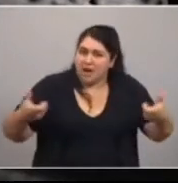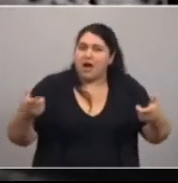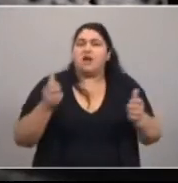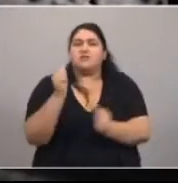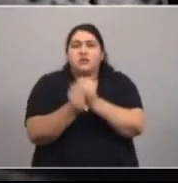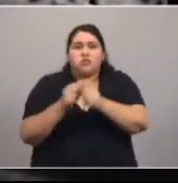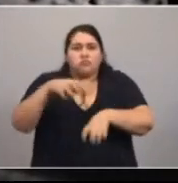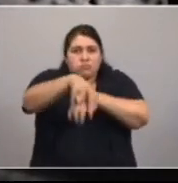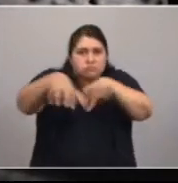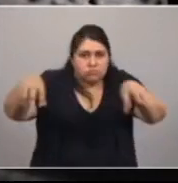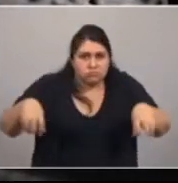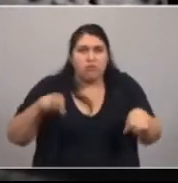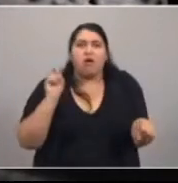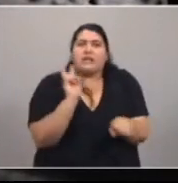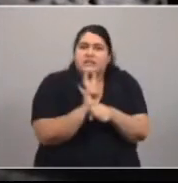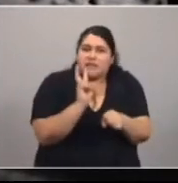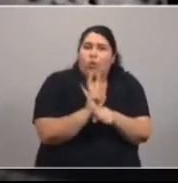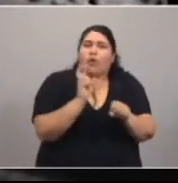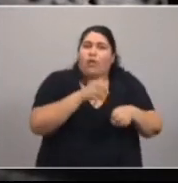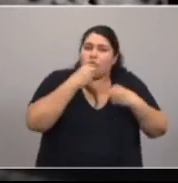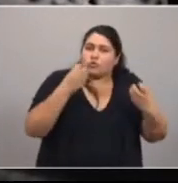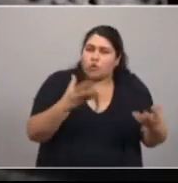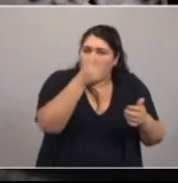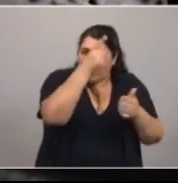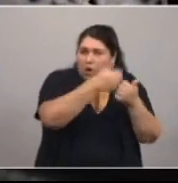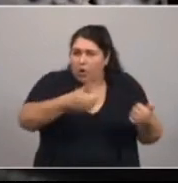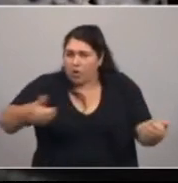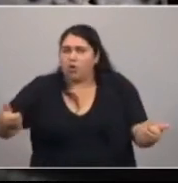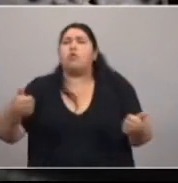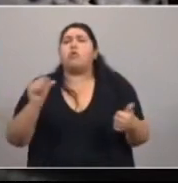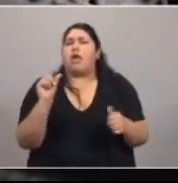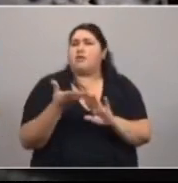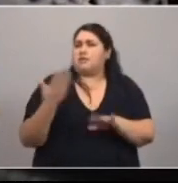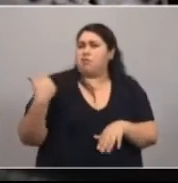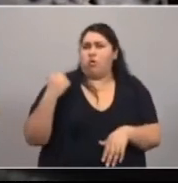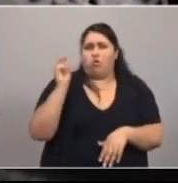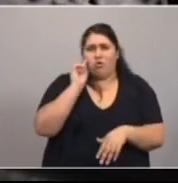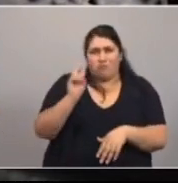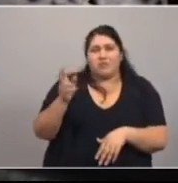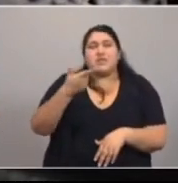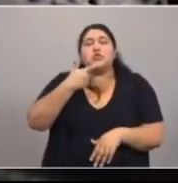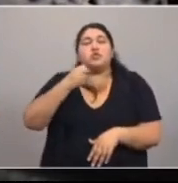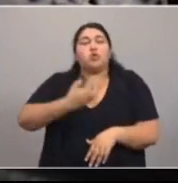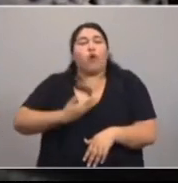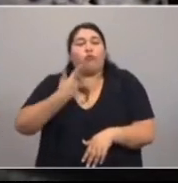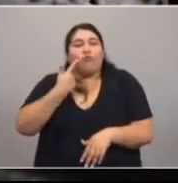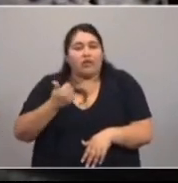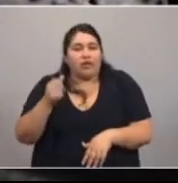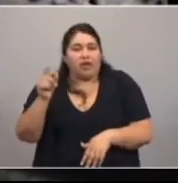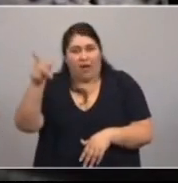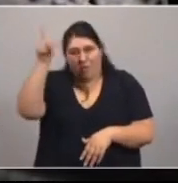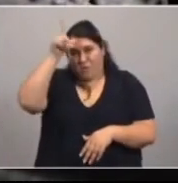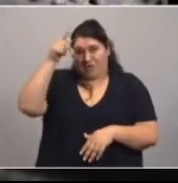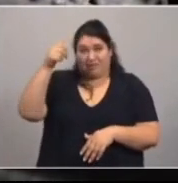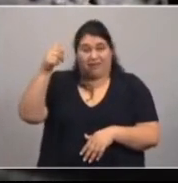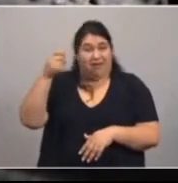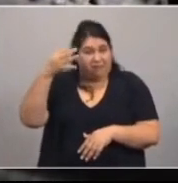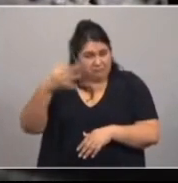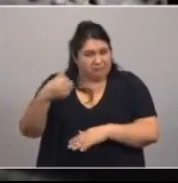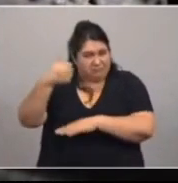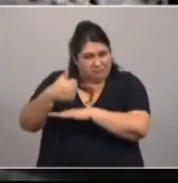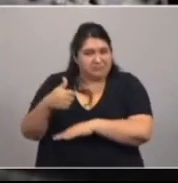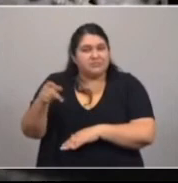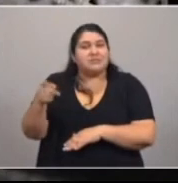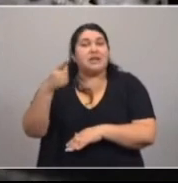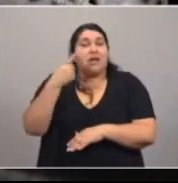seguridad que es muy importante. Hace pocos días veíamos a Sofía, una efectiva policial que vive en Florencio Varela, que se metía abajo de un tren